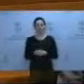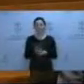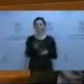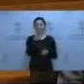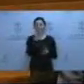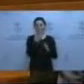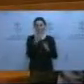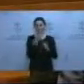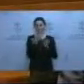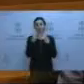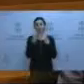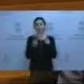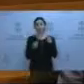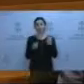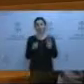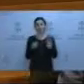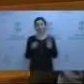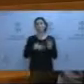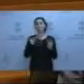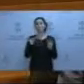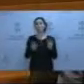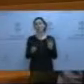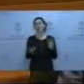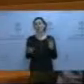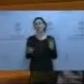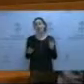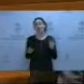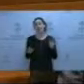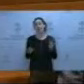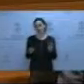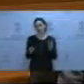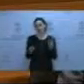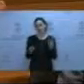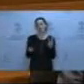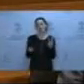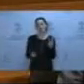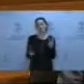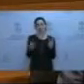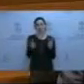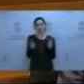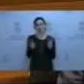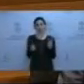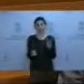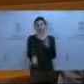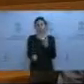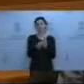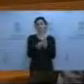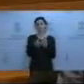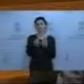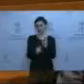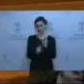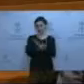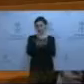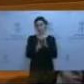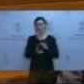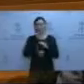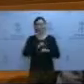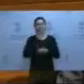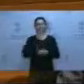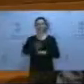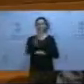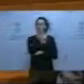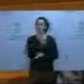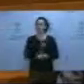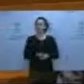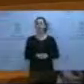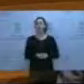4 alumnos también se contemplaría esa opción. Y así queda recogido y, por lo tanto, así queda incumplido. Pero